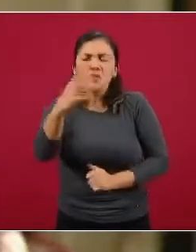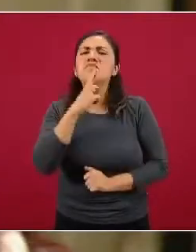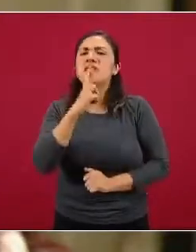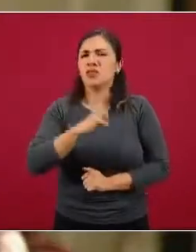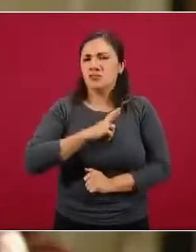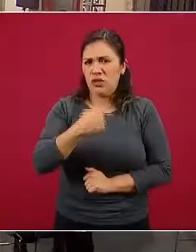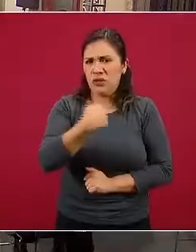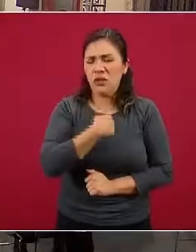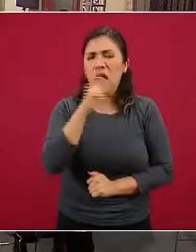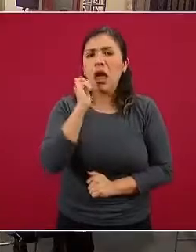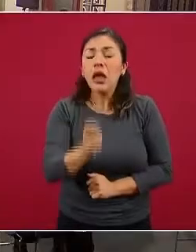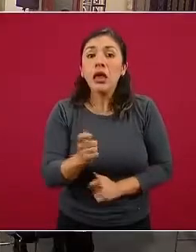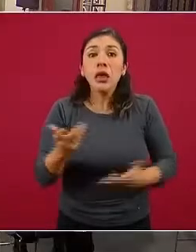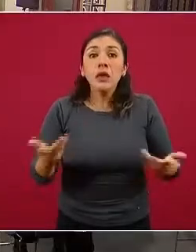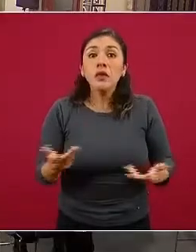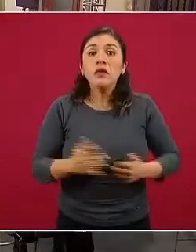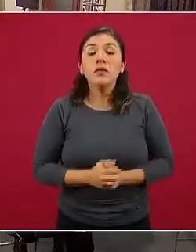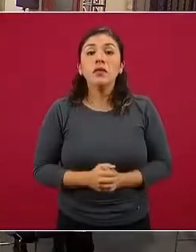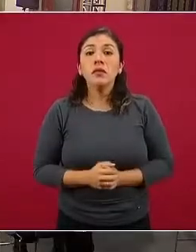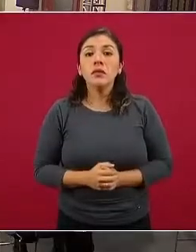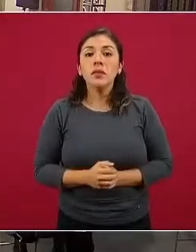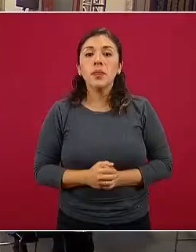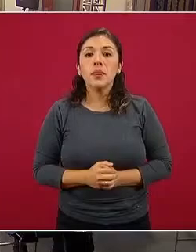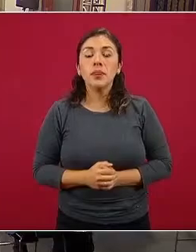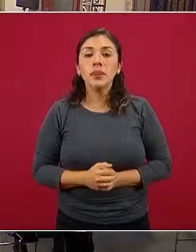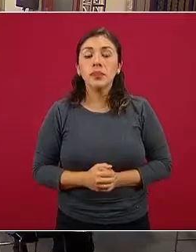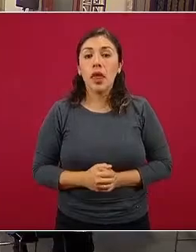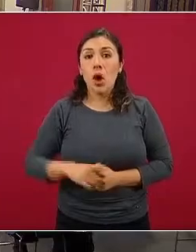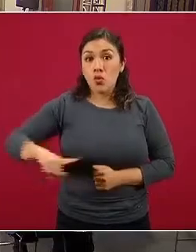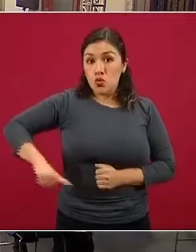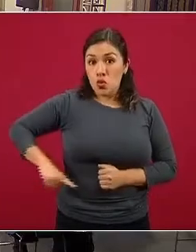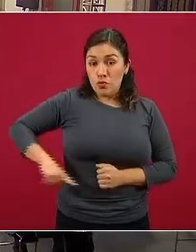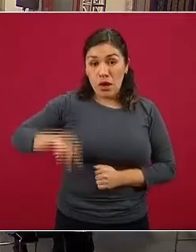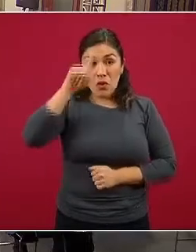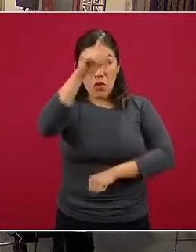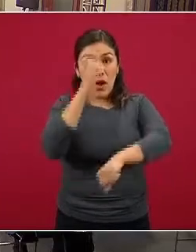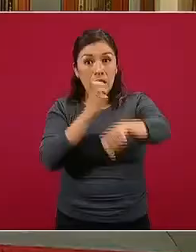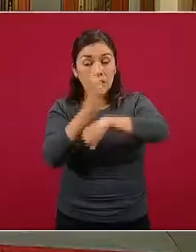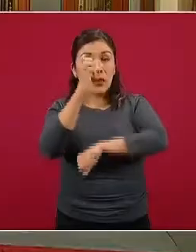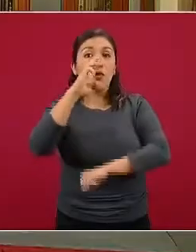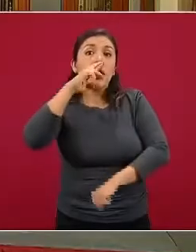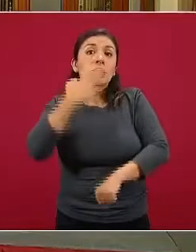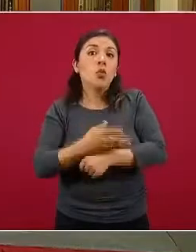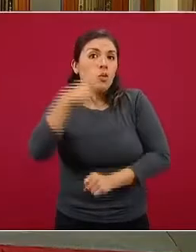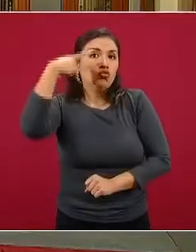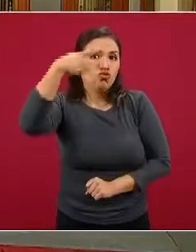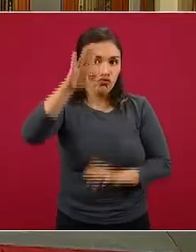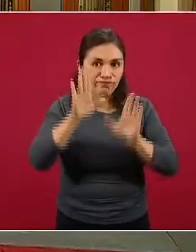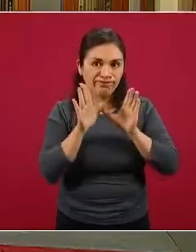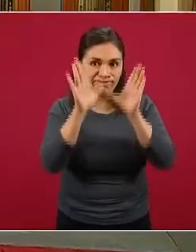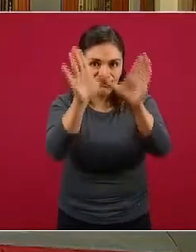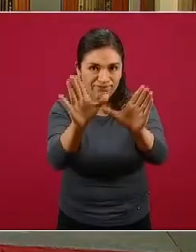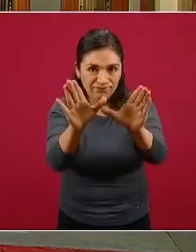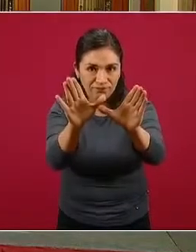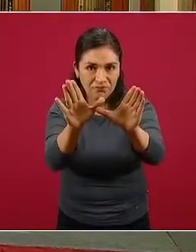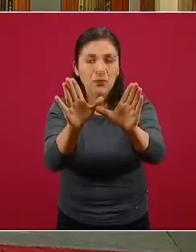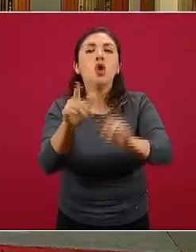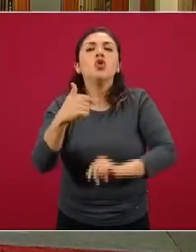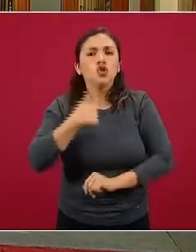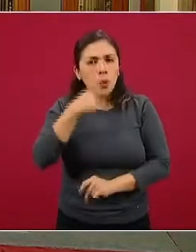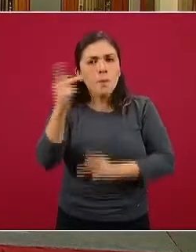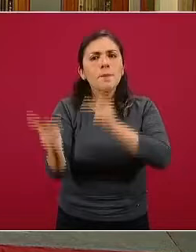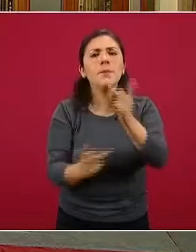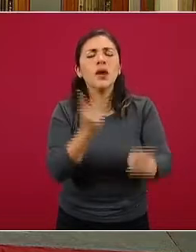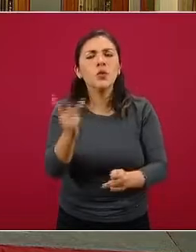respuesta fue que cuando es del gobierno estatal, la responsabilidad es del gobierno estatal. La pregunta